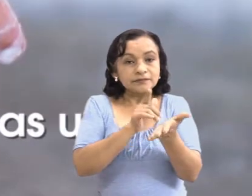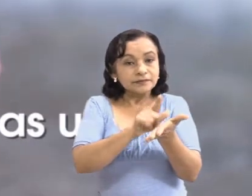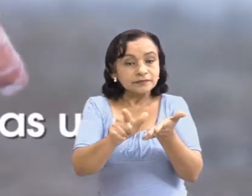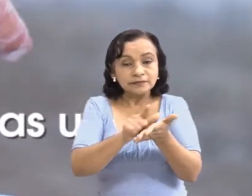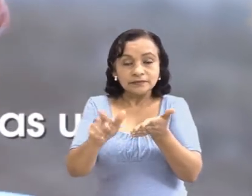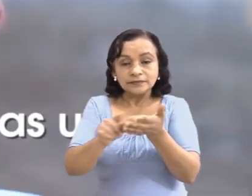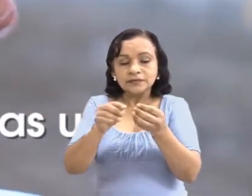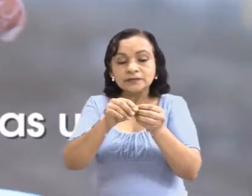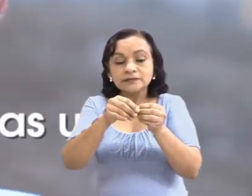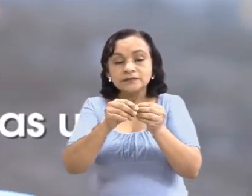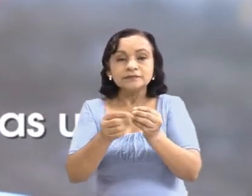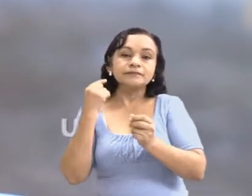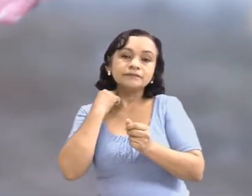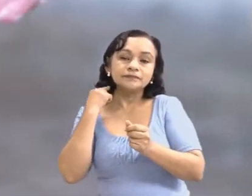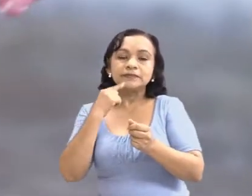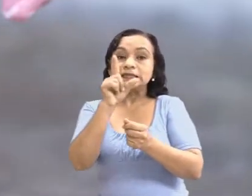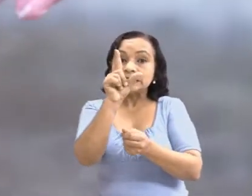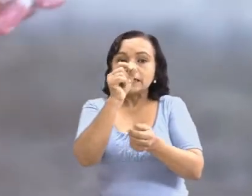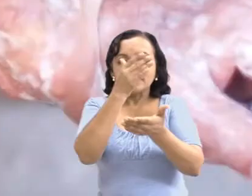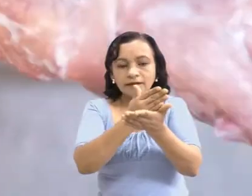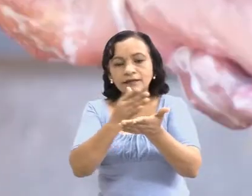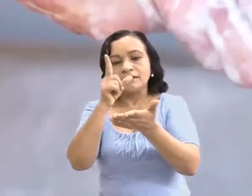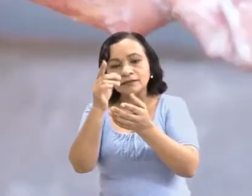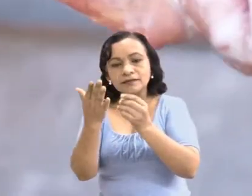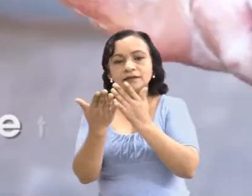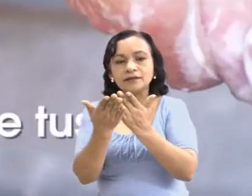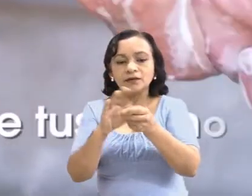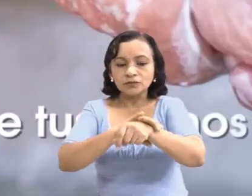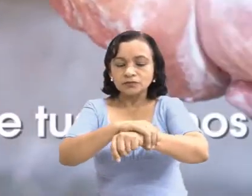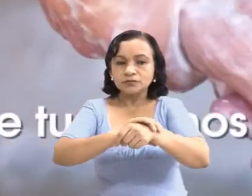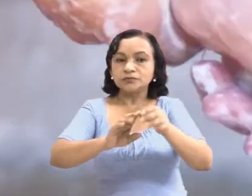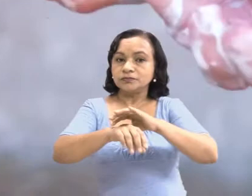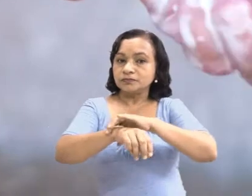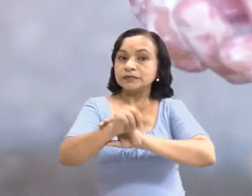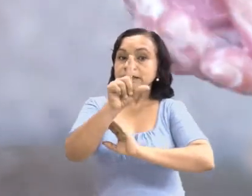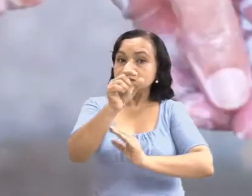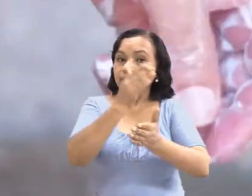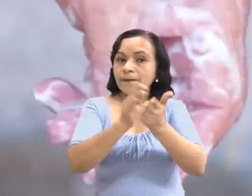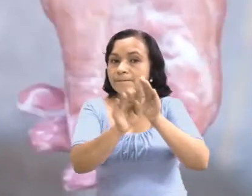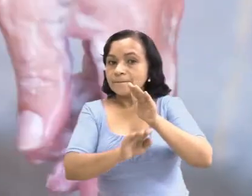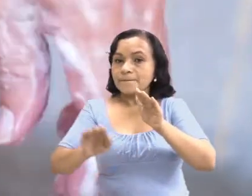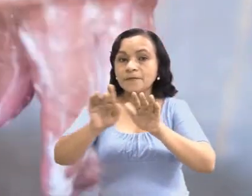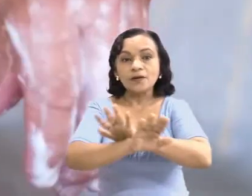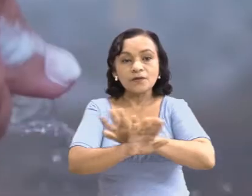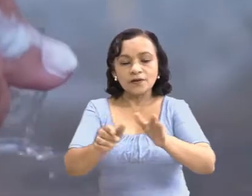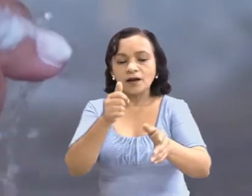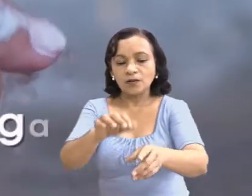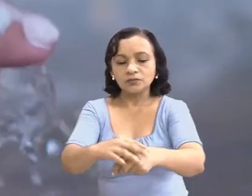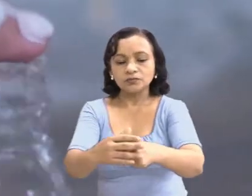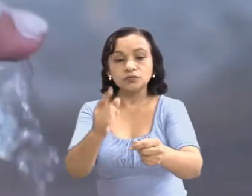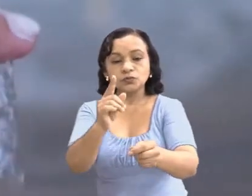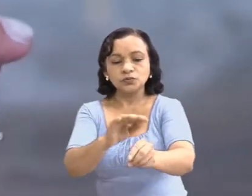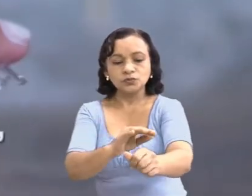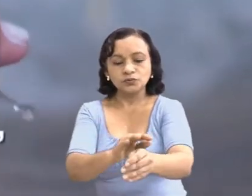bien, inclusive las uñas, siempre 10 veces. Ahora restrega las muñecas de tus manos 10 veces más para finalmente enjuagar